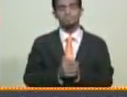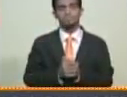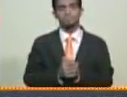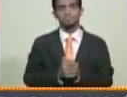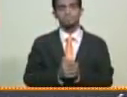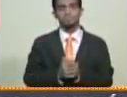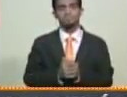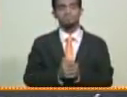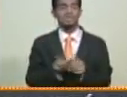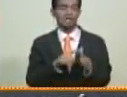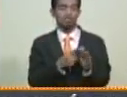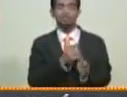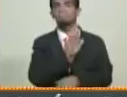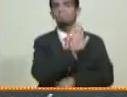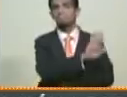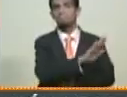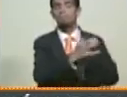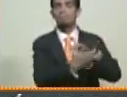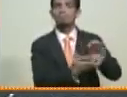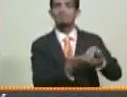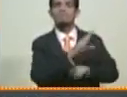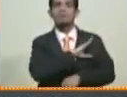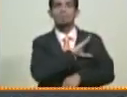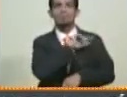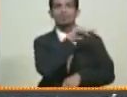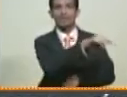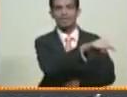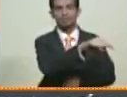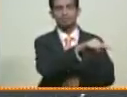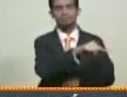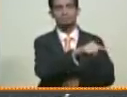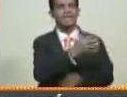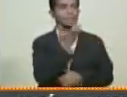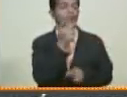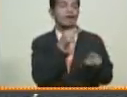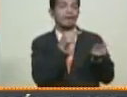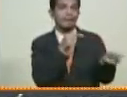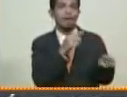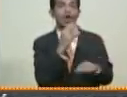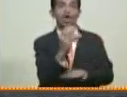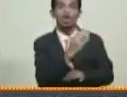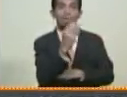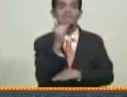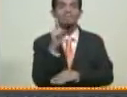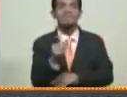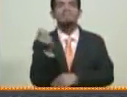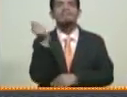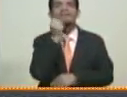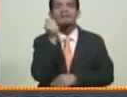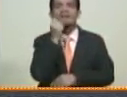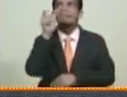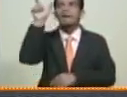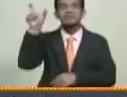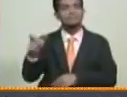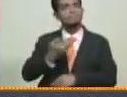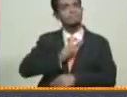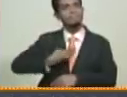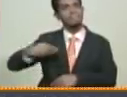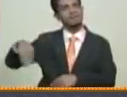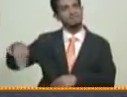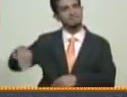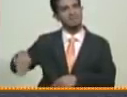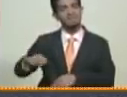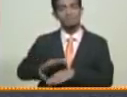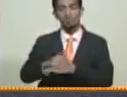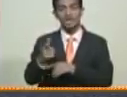Corresponde a los colombianos, en primera instancia, reclamarle al Premio Nobel de la Paz, porque siendo